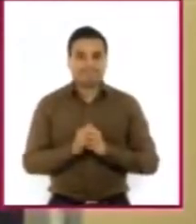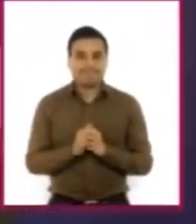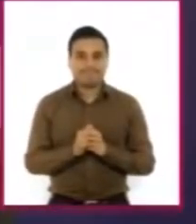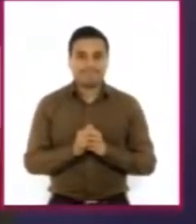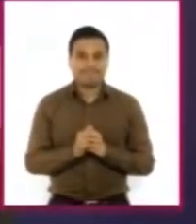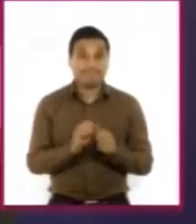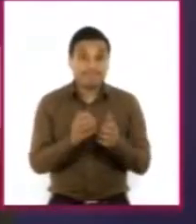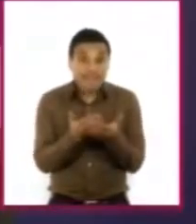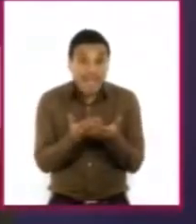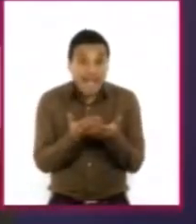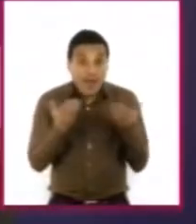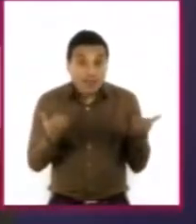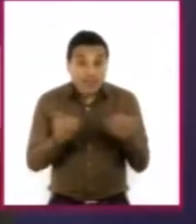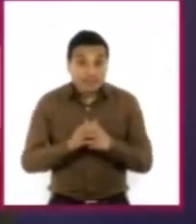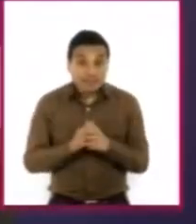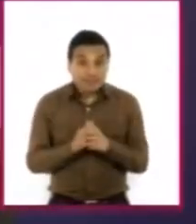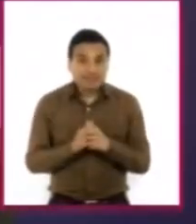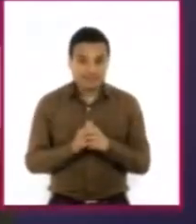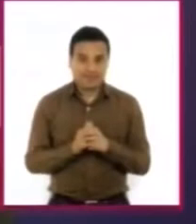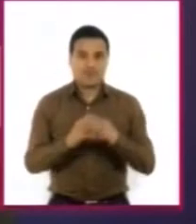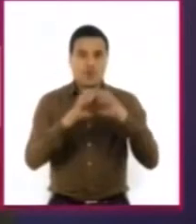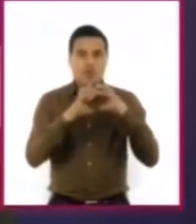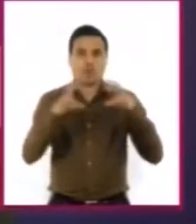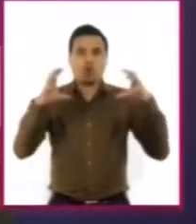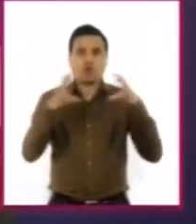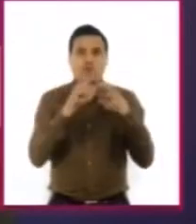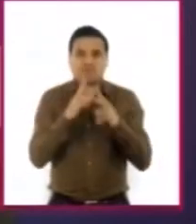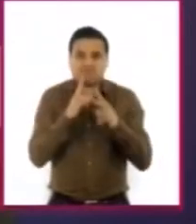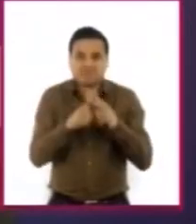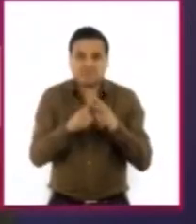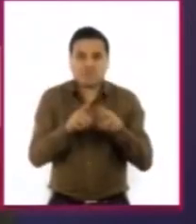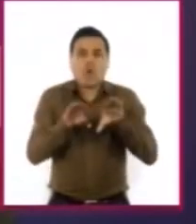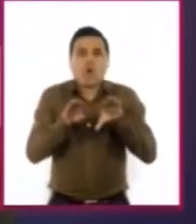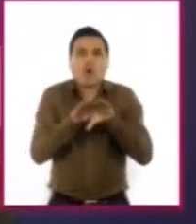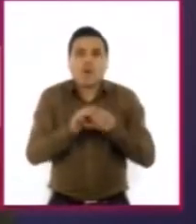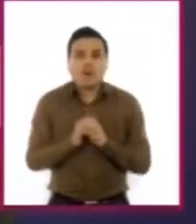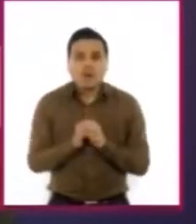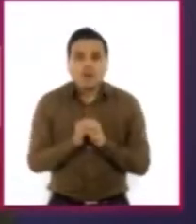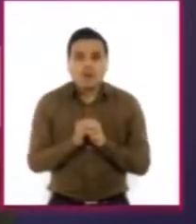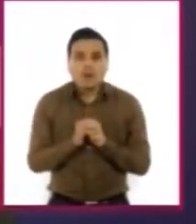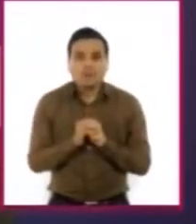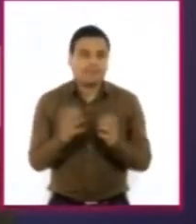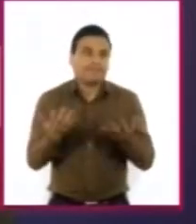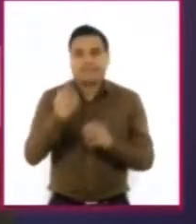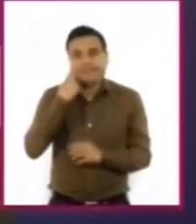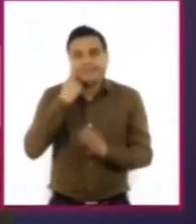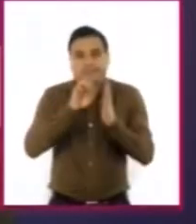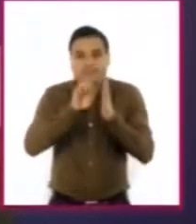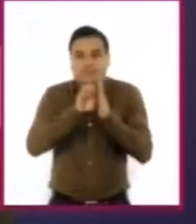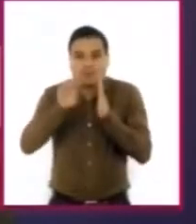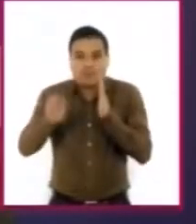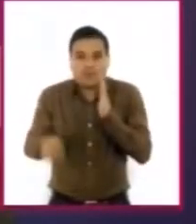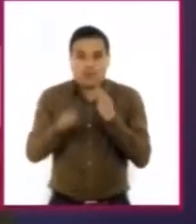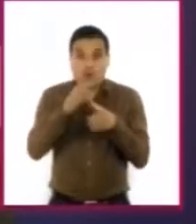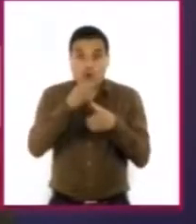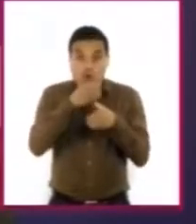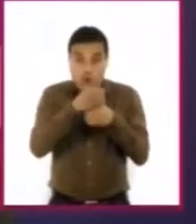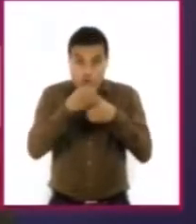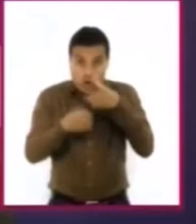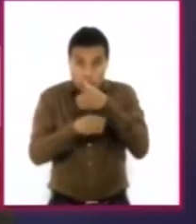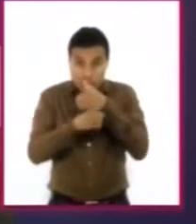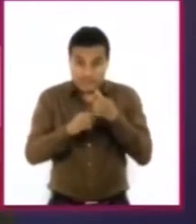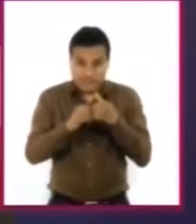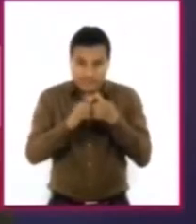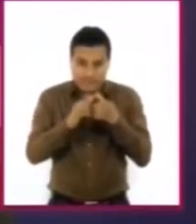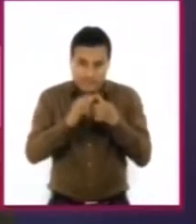Ahora, para medir el volumen de un objeto, si tiene una forma regular, es decir, que corresponda a un cuerpo geométrico,